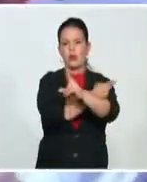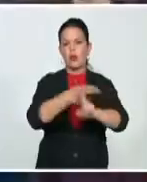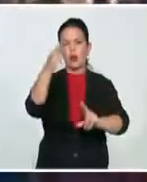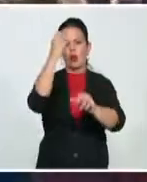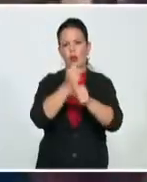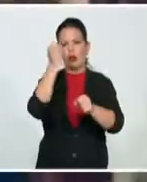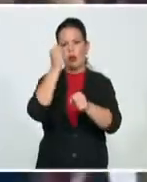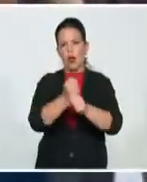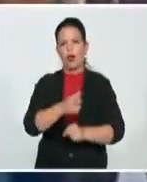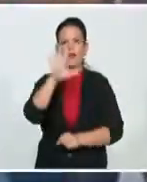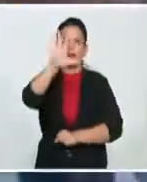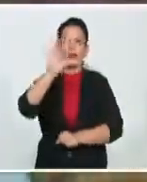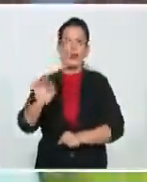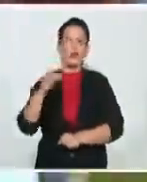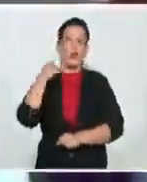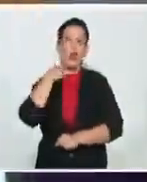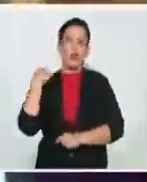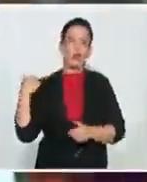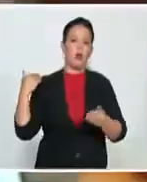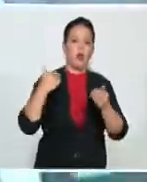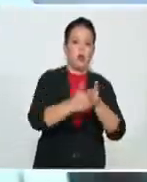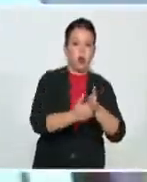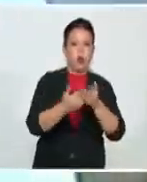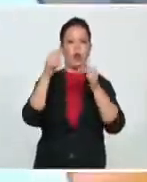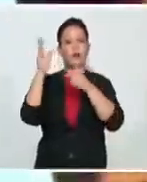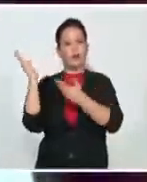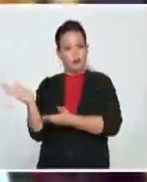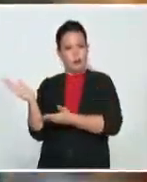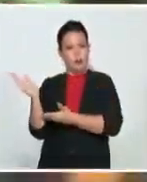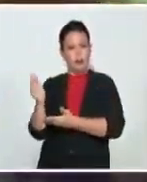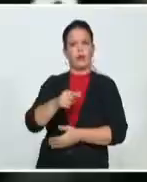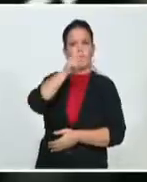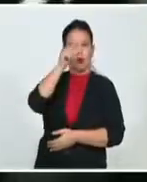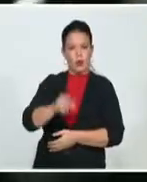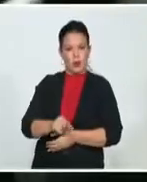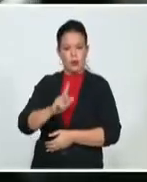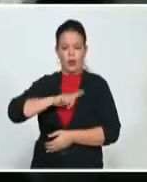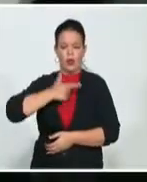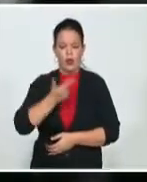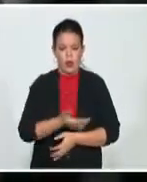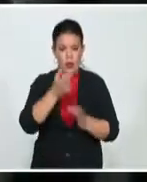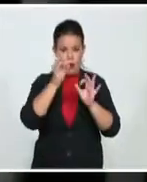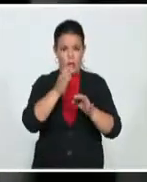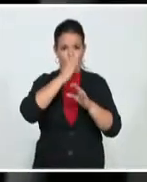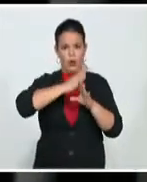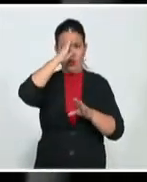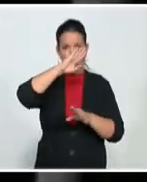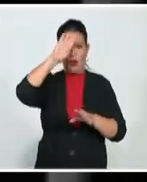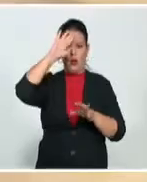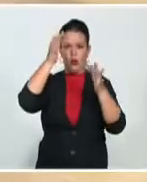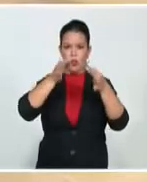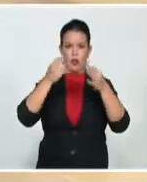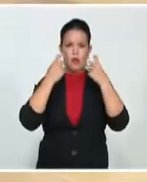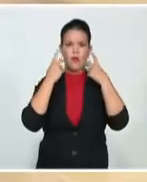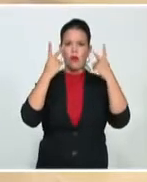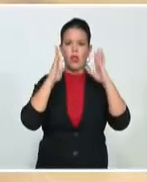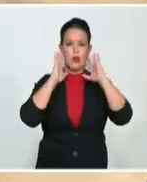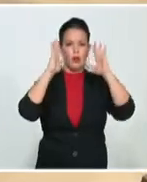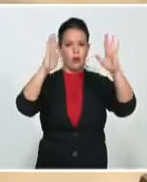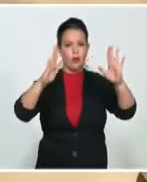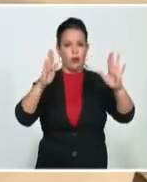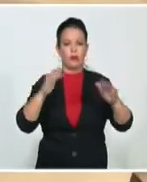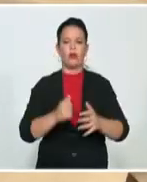50 años. Se trata de una figura que desde su natal Santiago de Cuba ha vivido para nuestra escena. Tras conocer